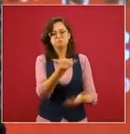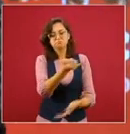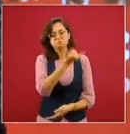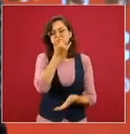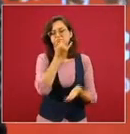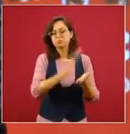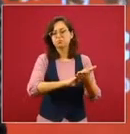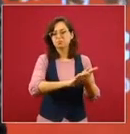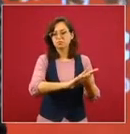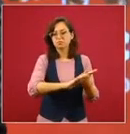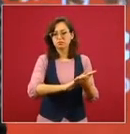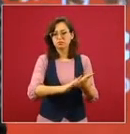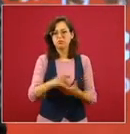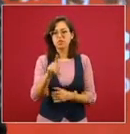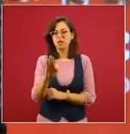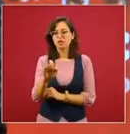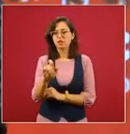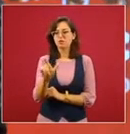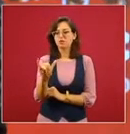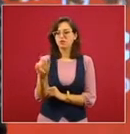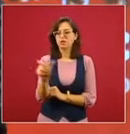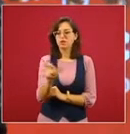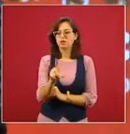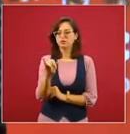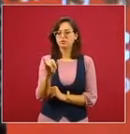perdonó a Félix Díaz